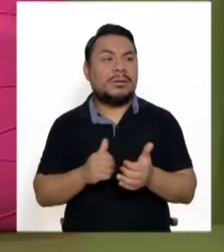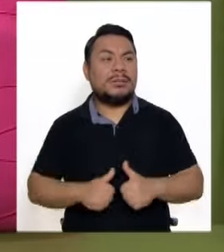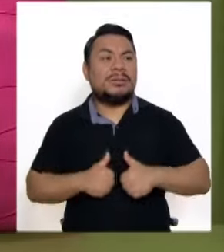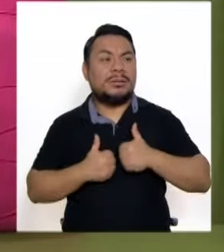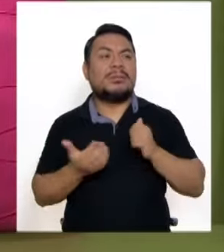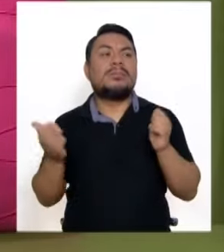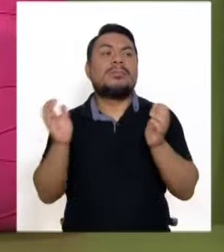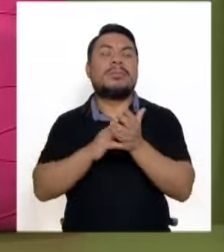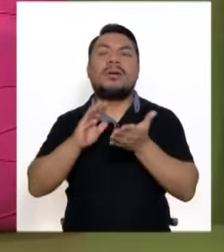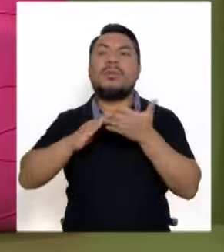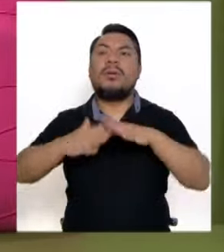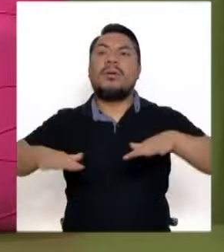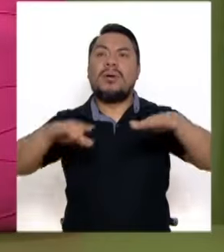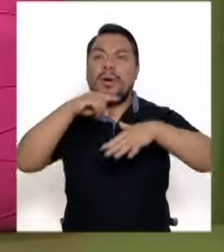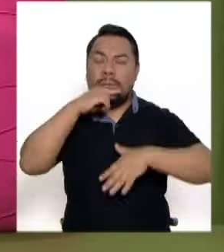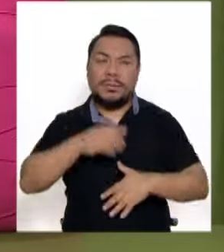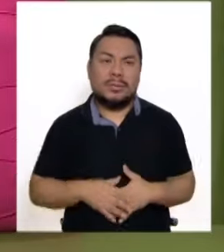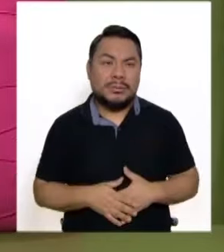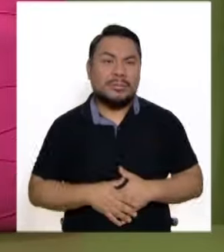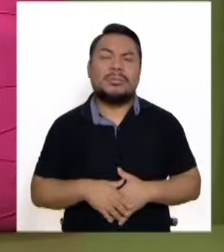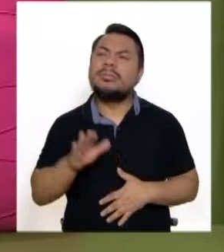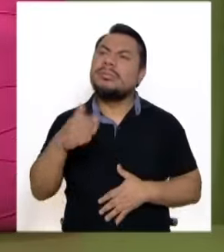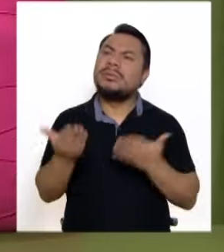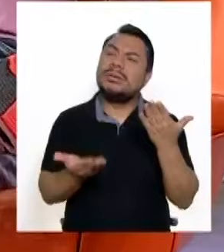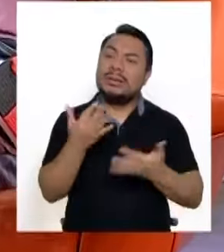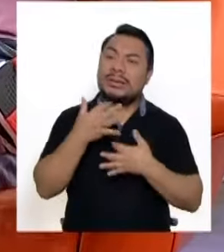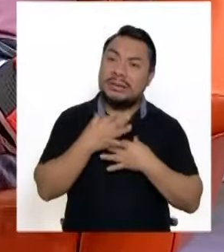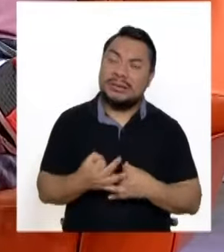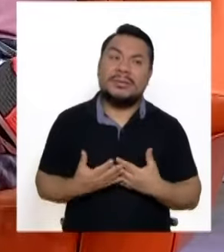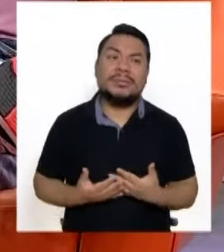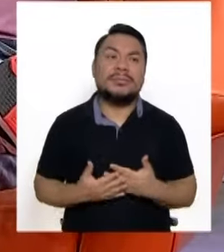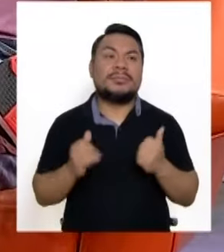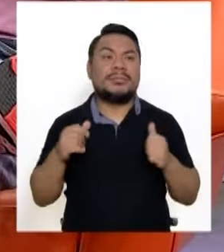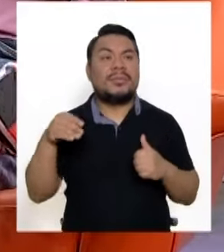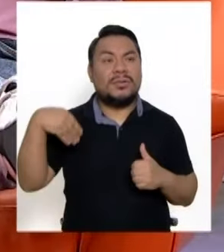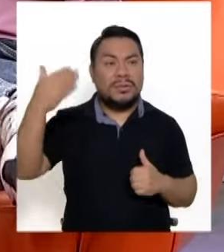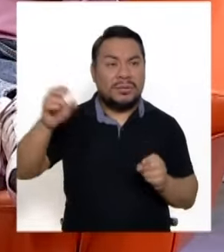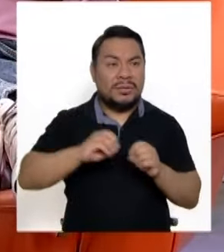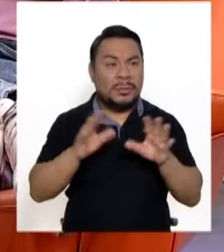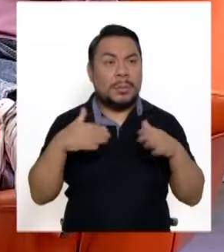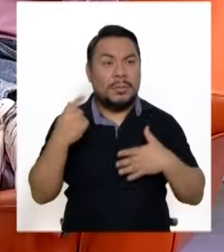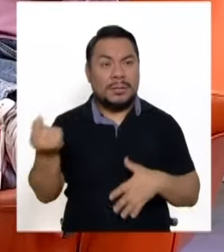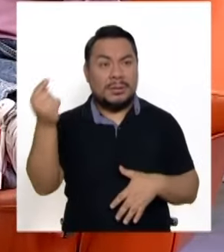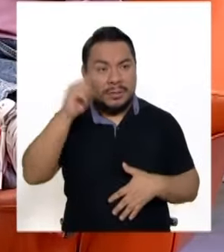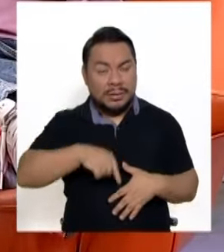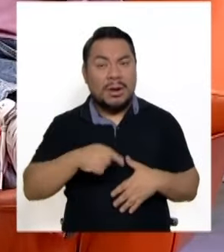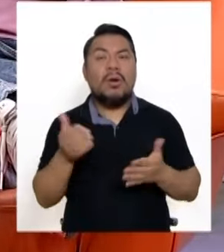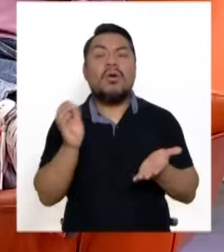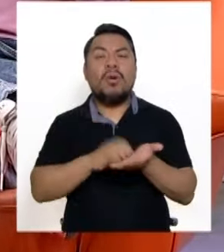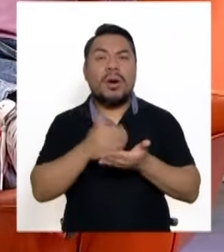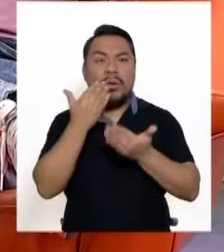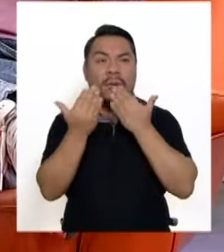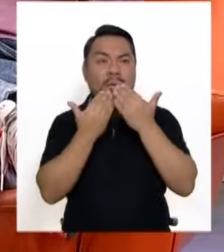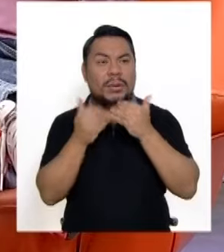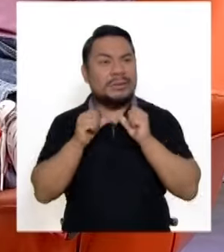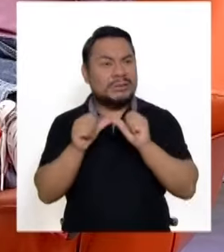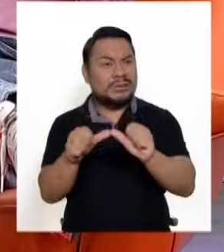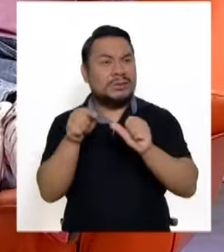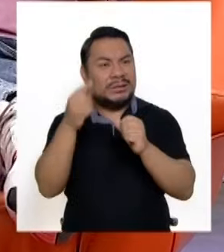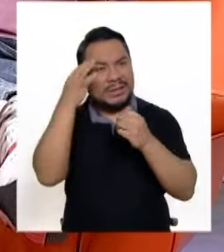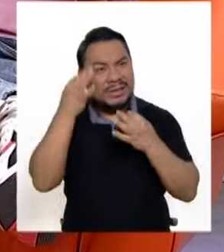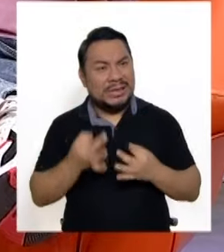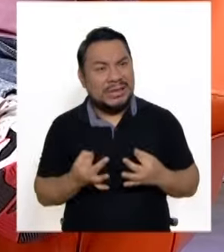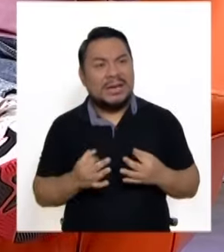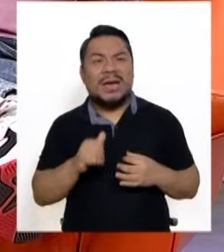tenemos más población de mujeres. Y de repente, doctor, sería interesante que en unos días posteriores pueda venir de nuevo para seguir hablando, porque yo creo que han